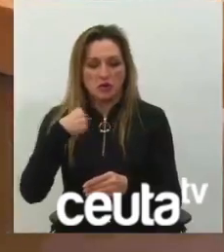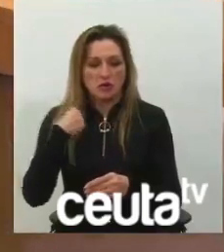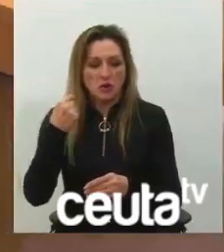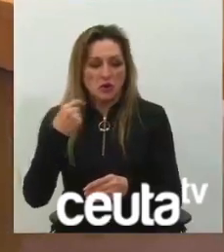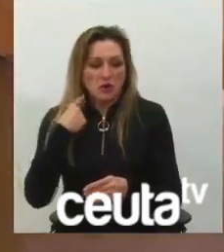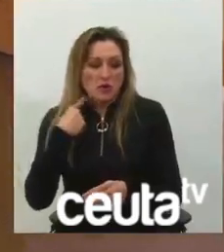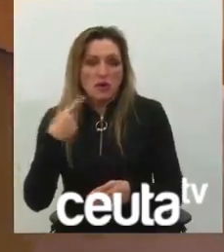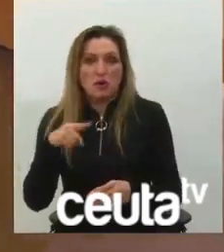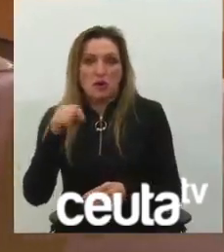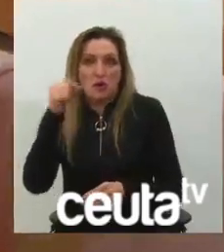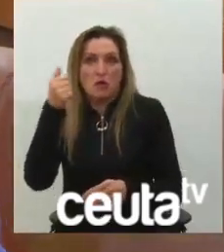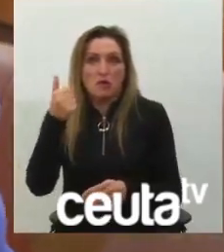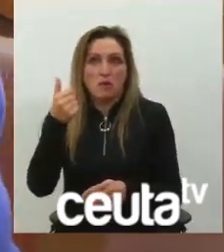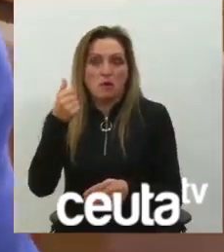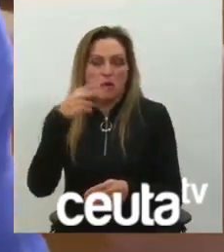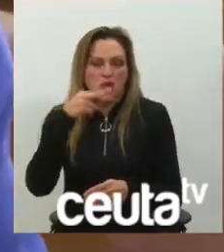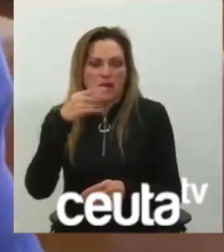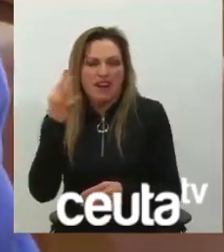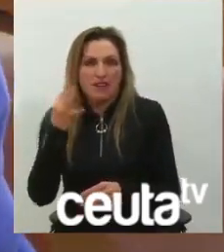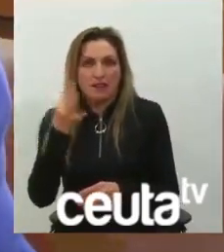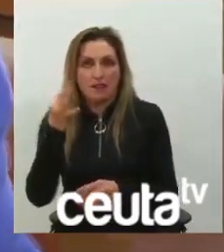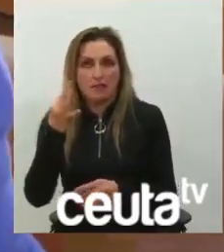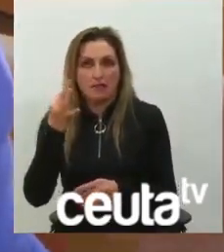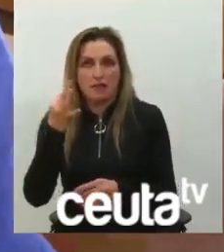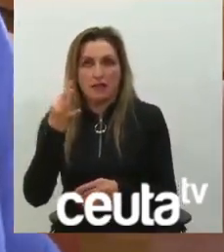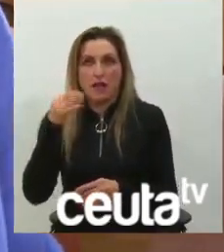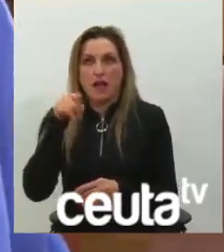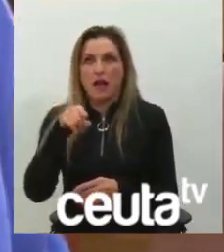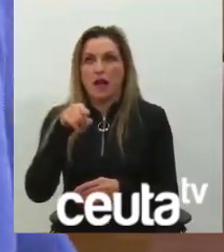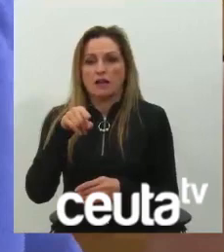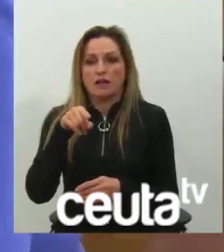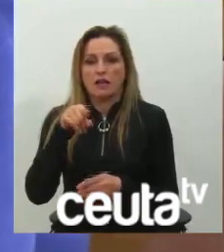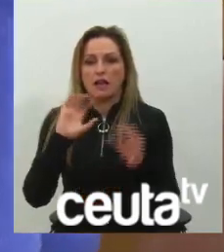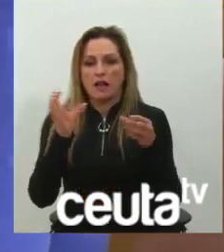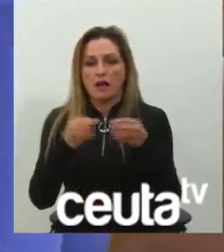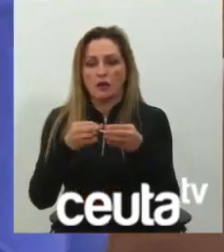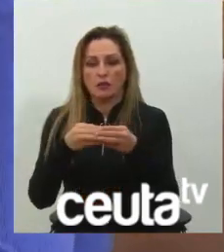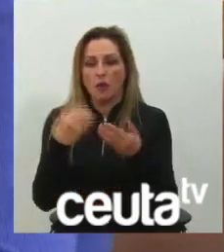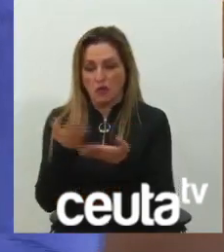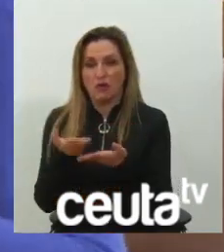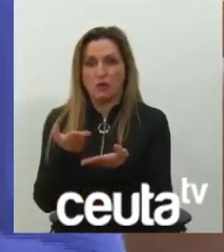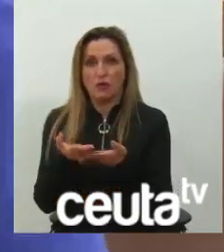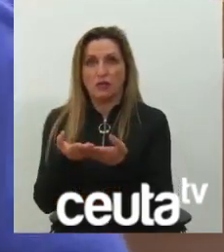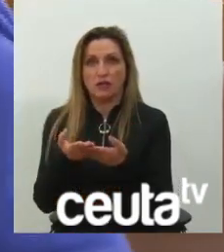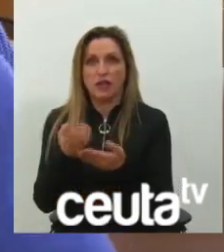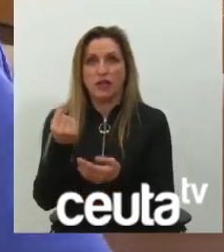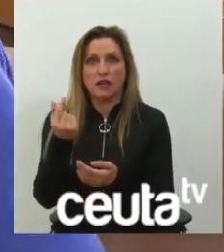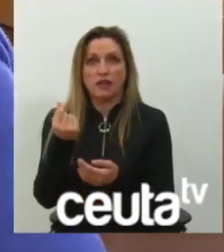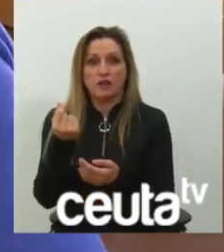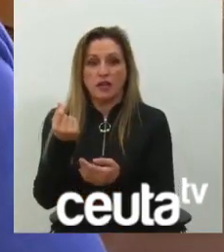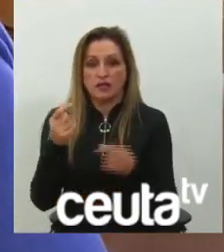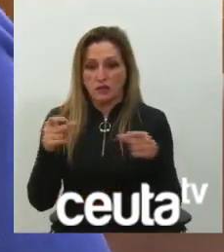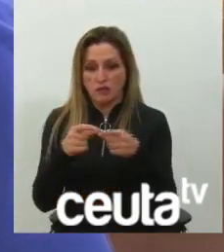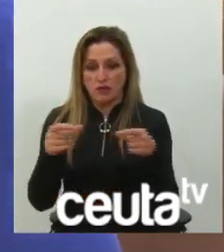lo que quieren aquí el grupo proponente es billetes gratis para todos